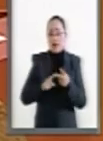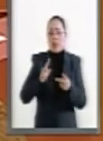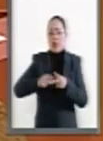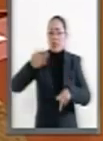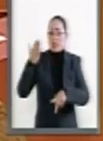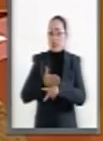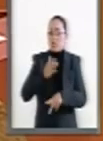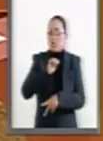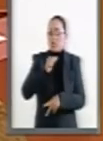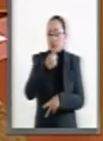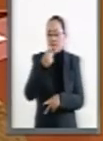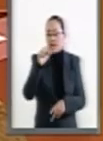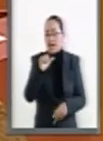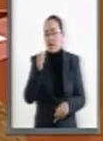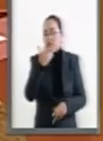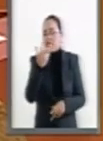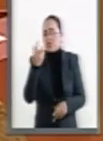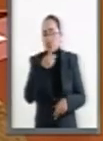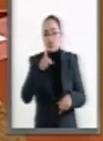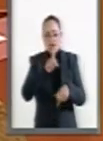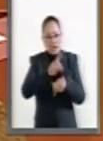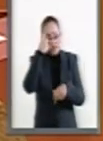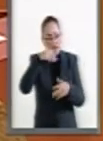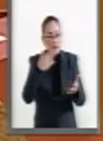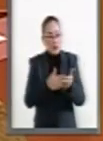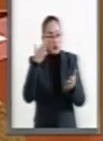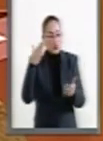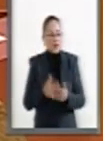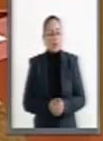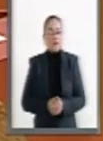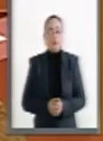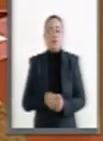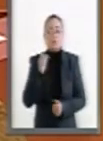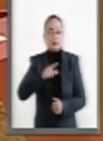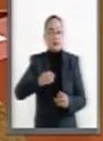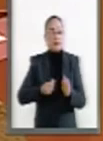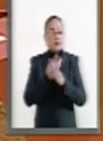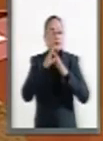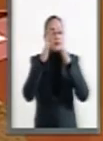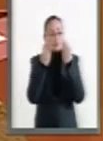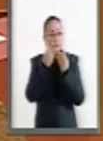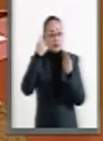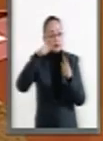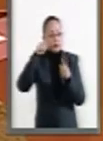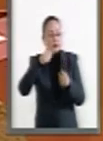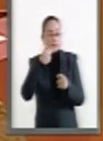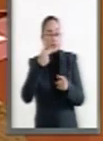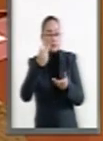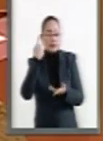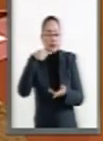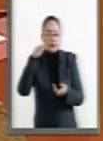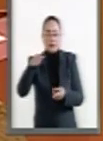100 a 500 días de multa. Se trata también de un esquema de sanciones que sirva para